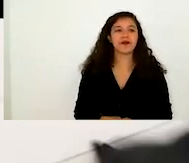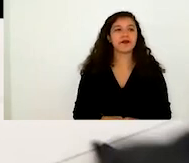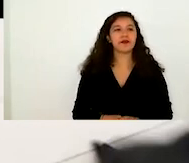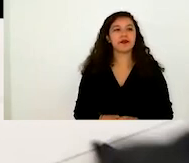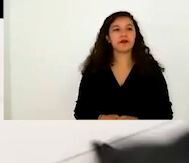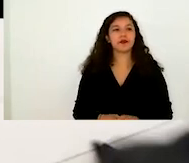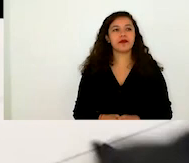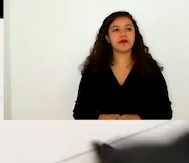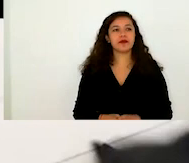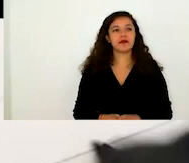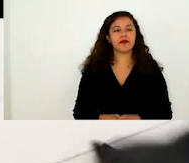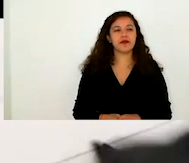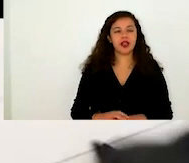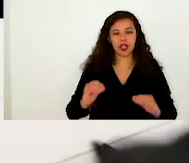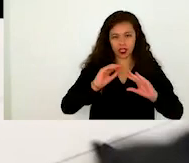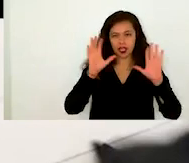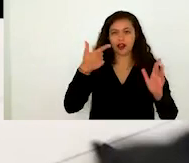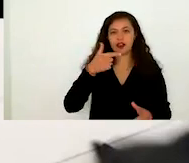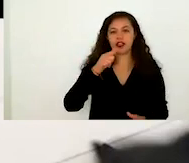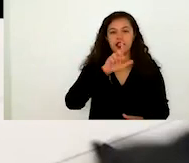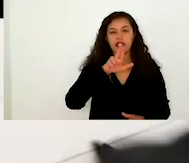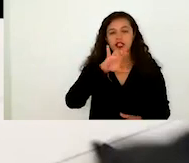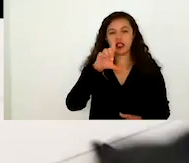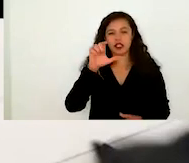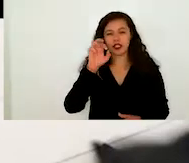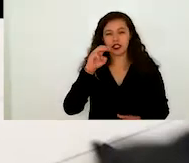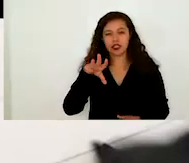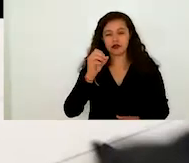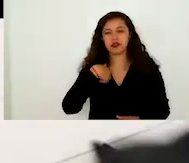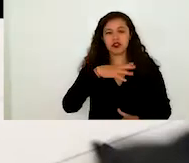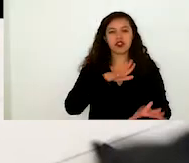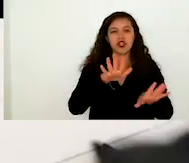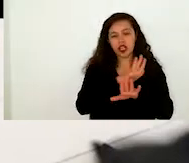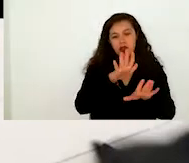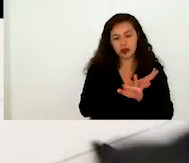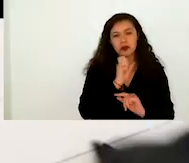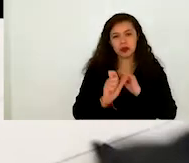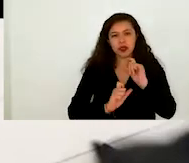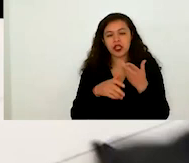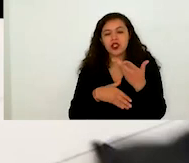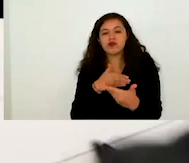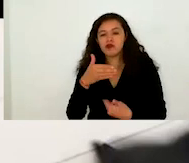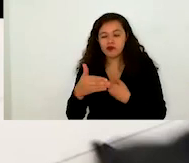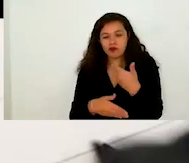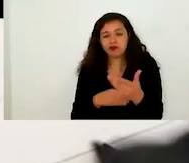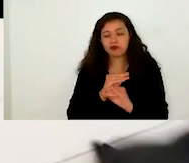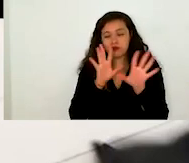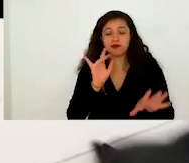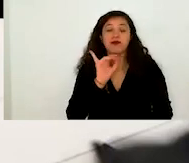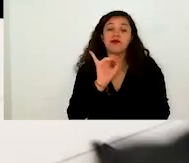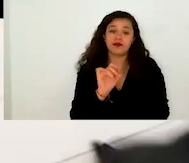claro guillermo en efecto si vamos cambiando constante es un proceso definitivamente claro